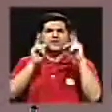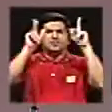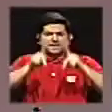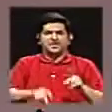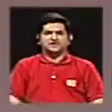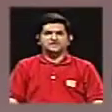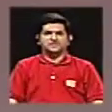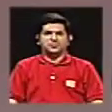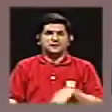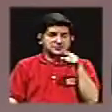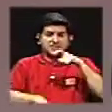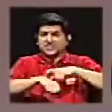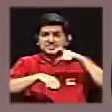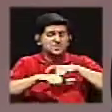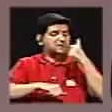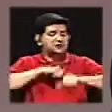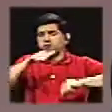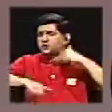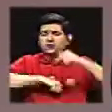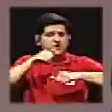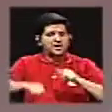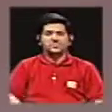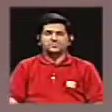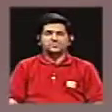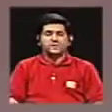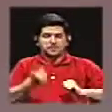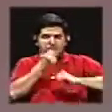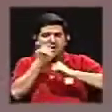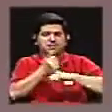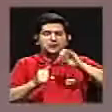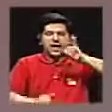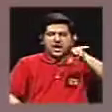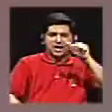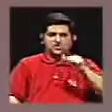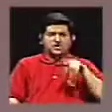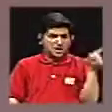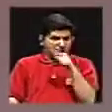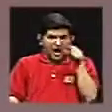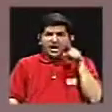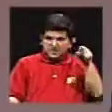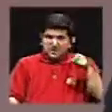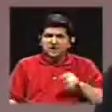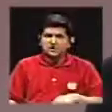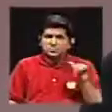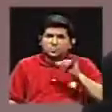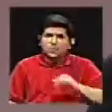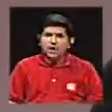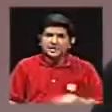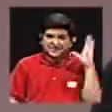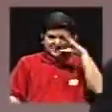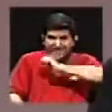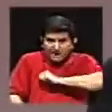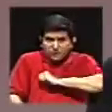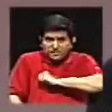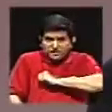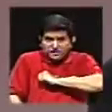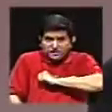siquiera estábamos en lucha de tendencia para apoyar a Johnny Araya. Entonces hay que descalificarlo. ¿Se da usted cuenta?